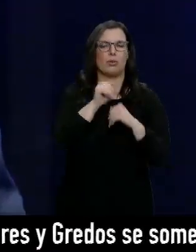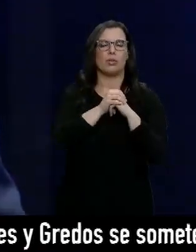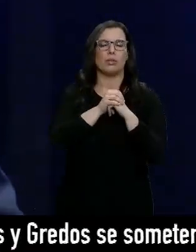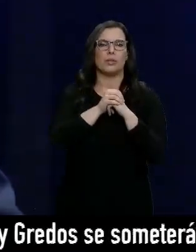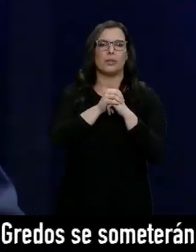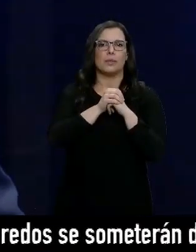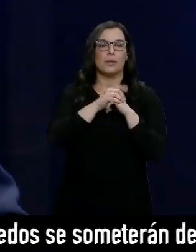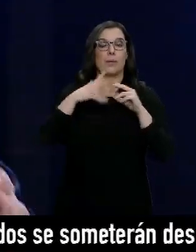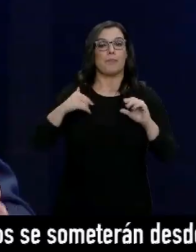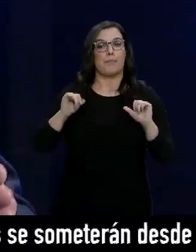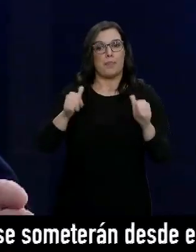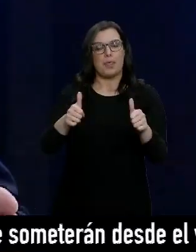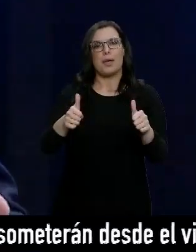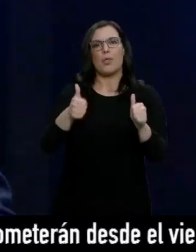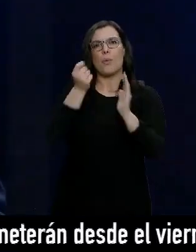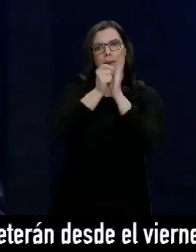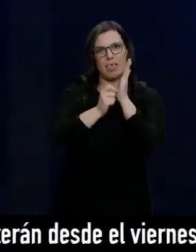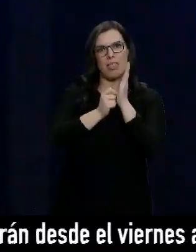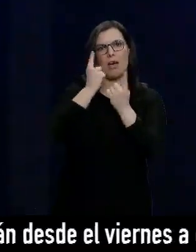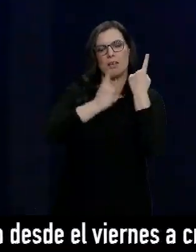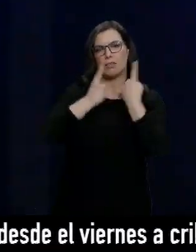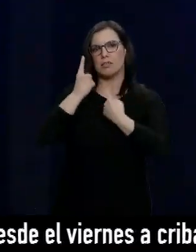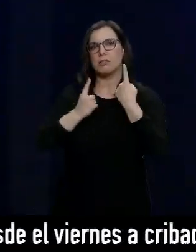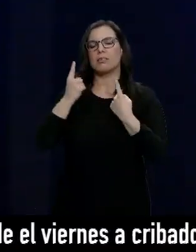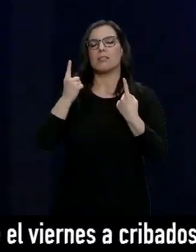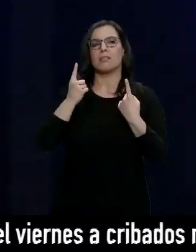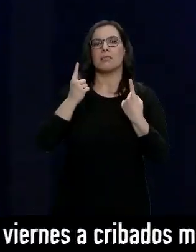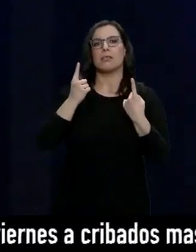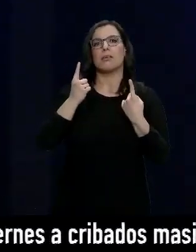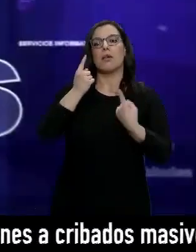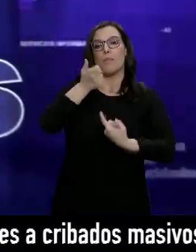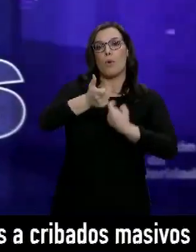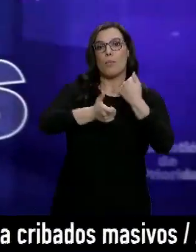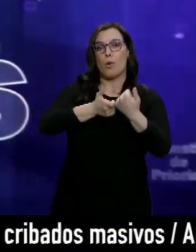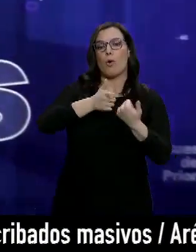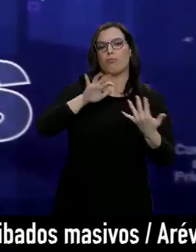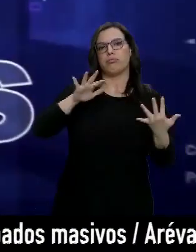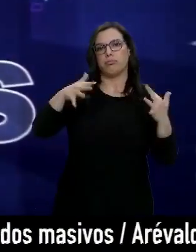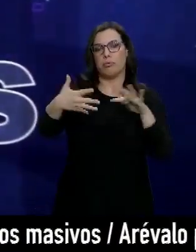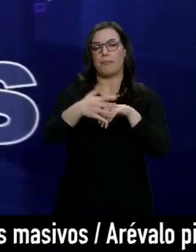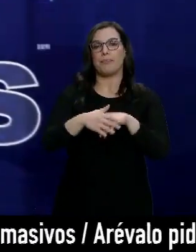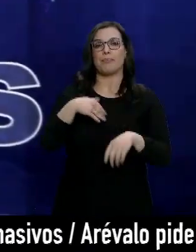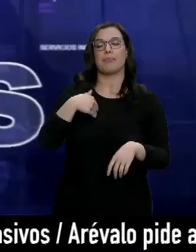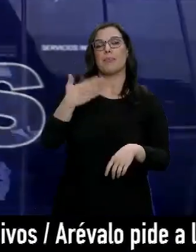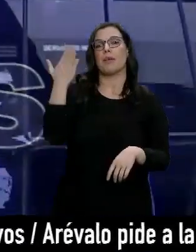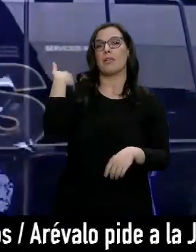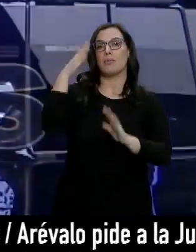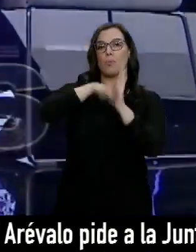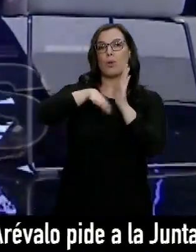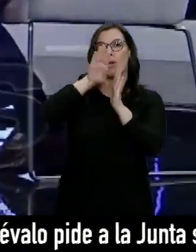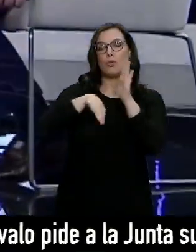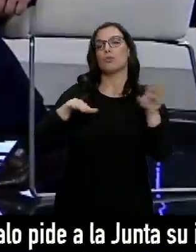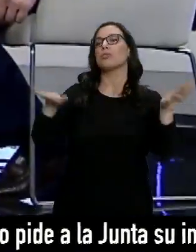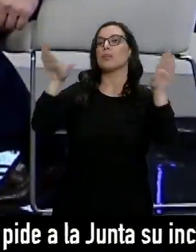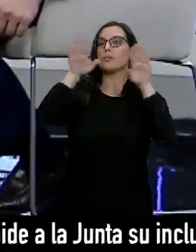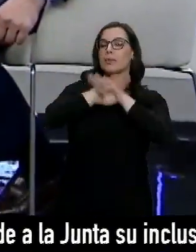iniciado pues una serie de medidas y tendremos que ir de manera gradual. Así lo anunciaba el presidente de la Junta en el programa de Castilla y